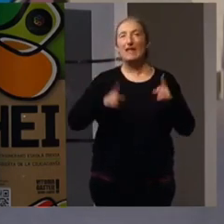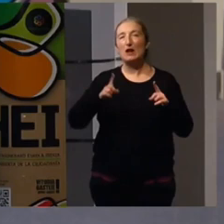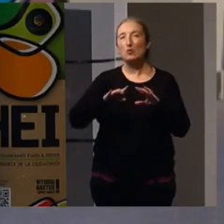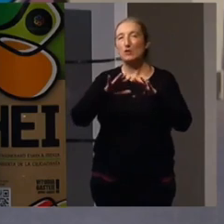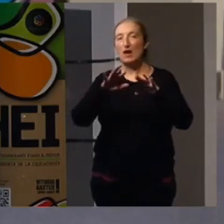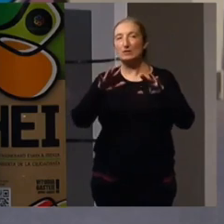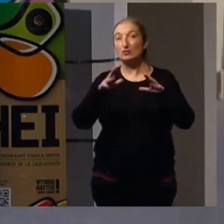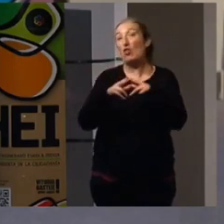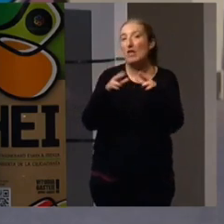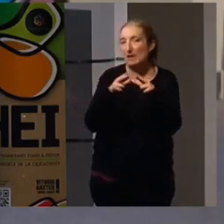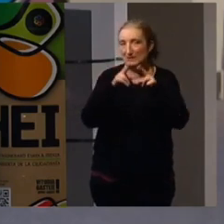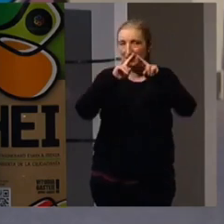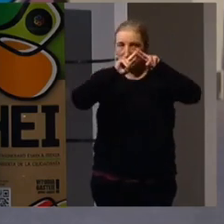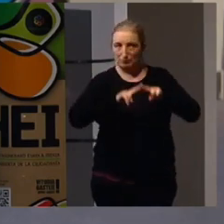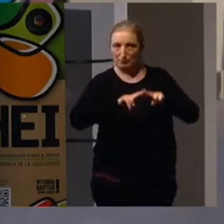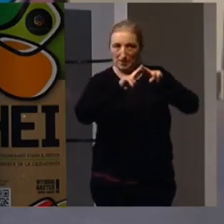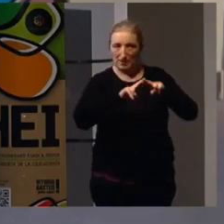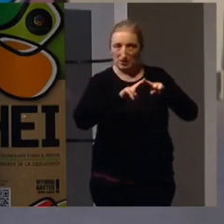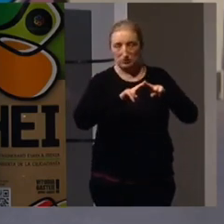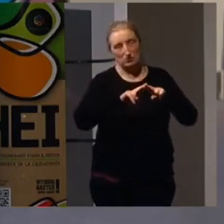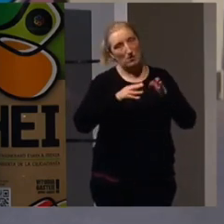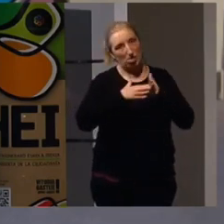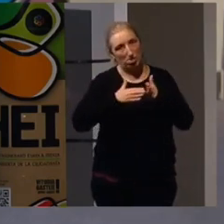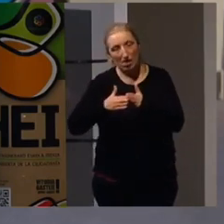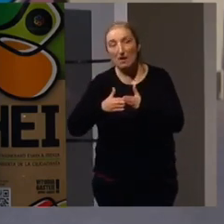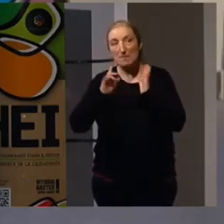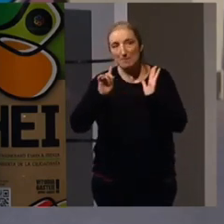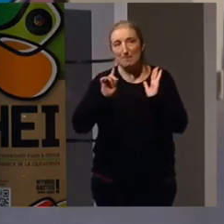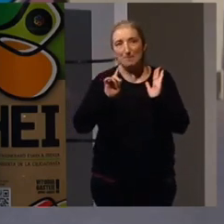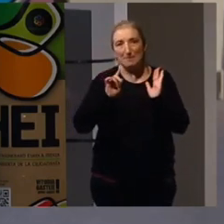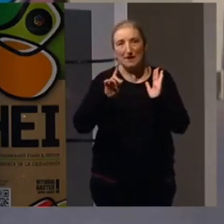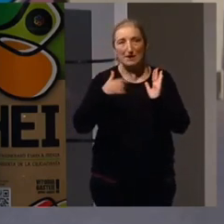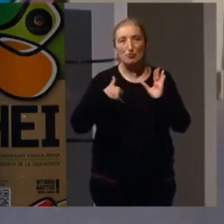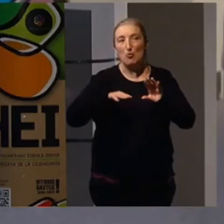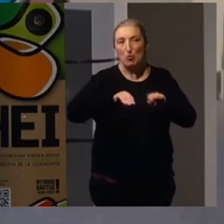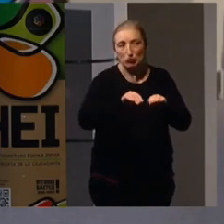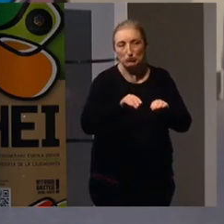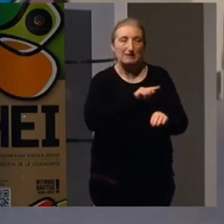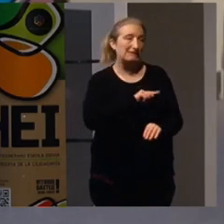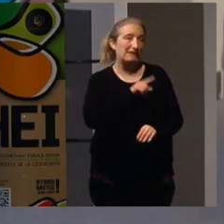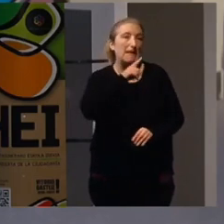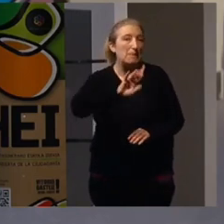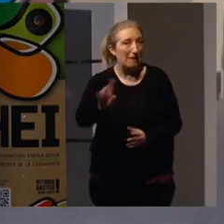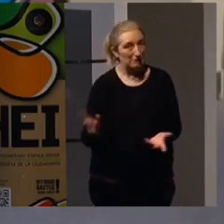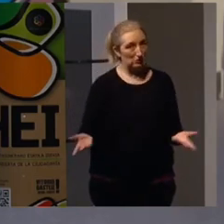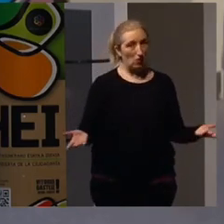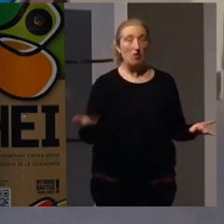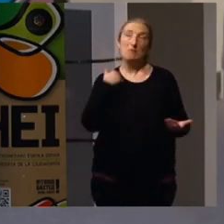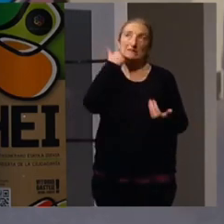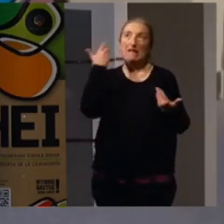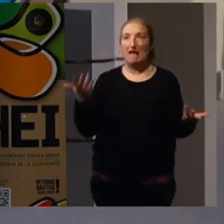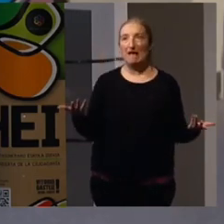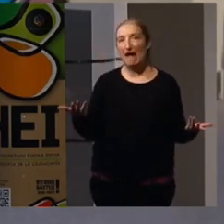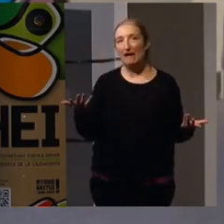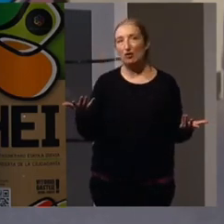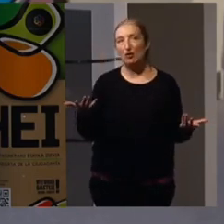manera, si tú los analizas socialmente, monstruosos, pero también me parece importante que quien ha recurrido a esas cosas no se sienta mal, porque evidentemente es una cosa que es,